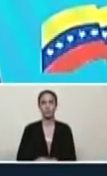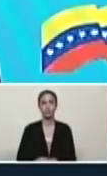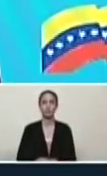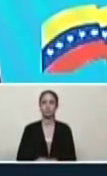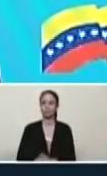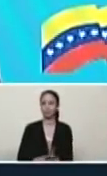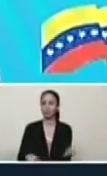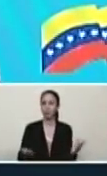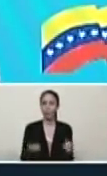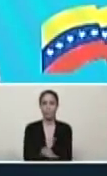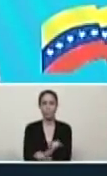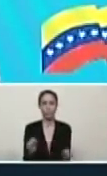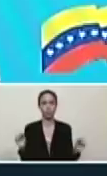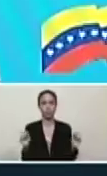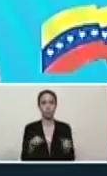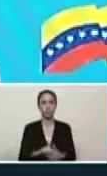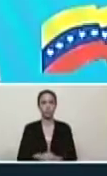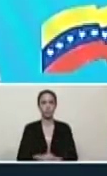Es un fascista,